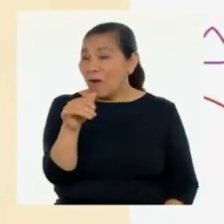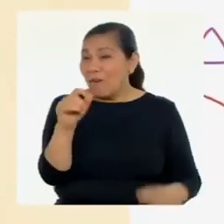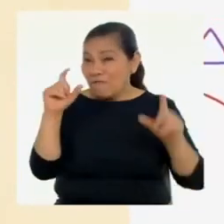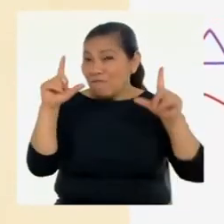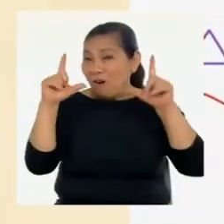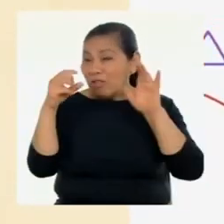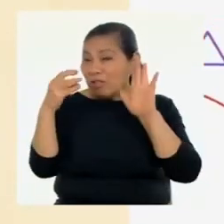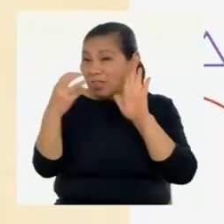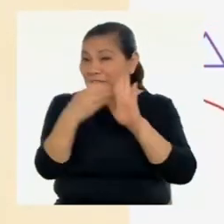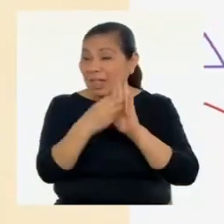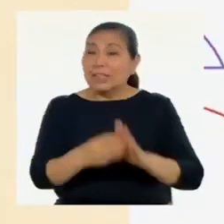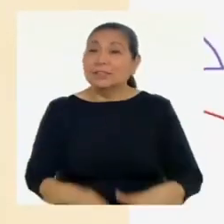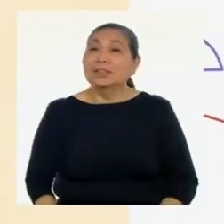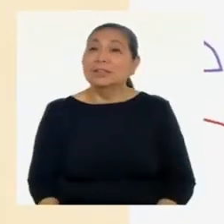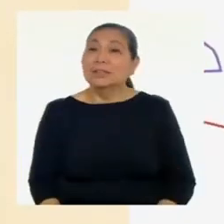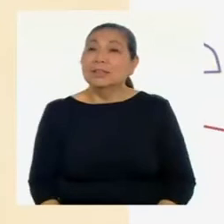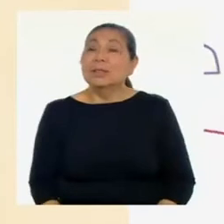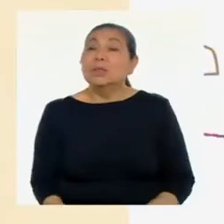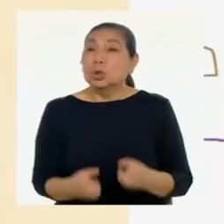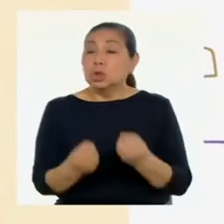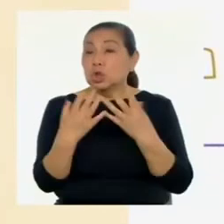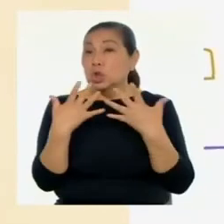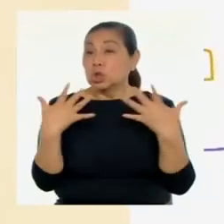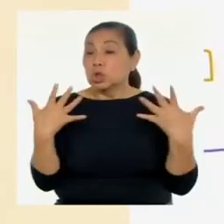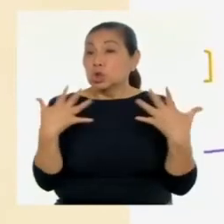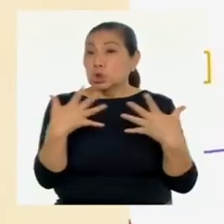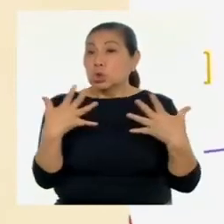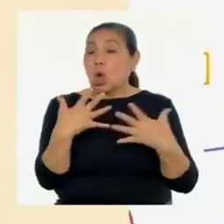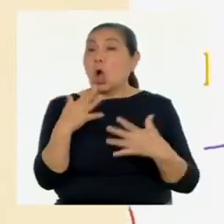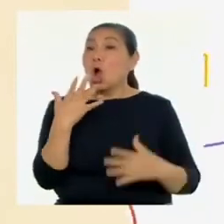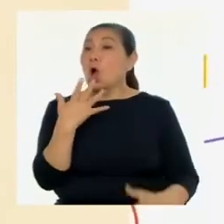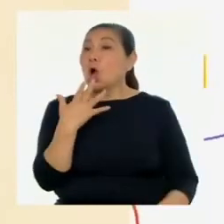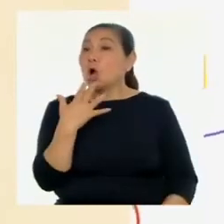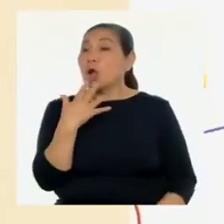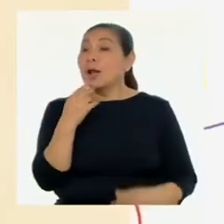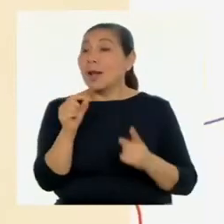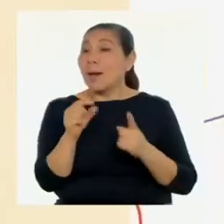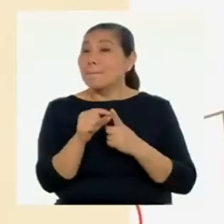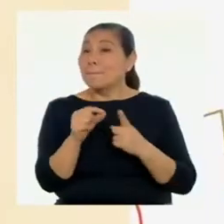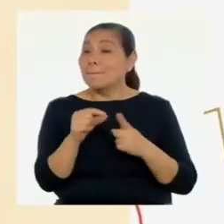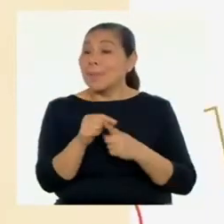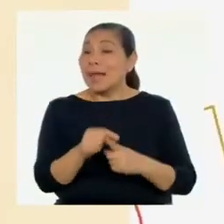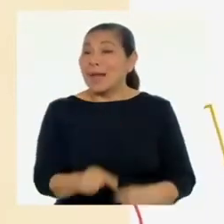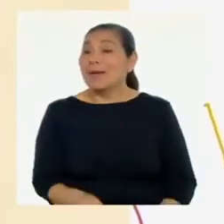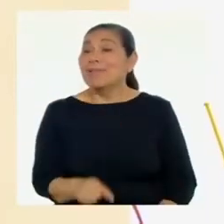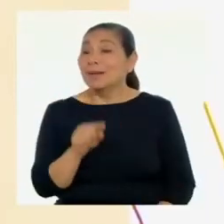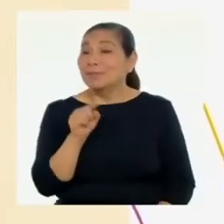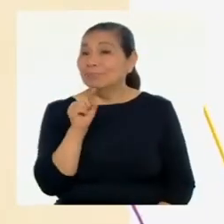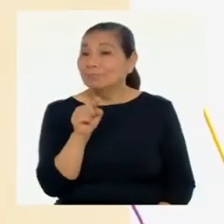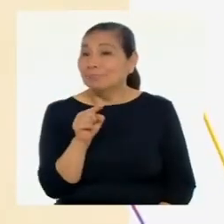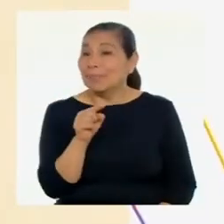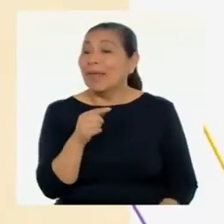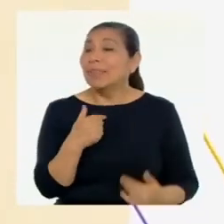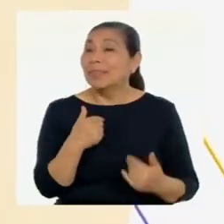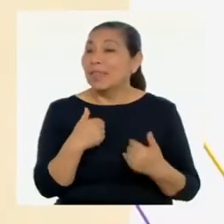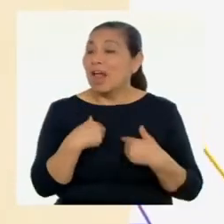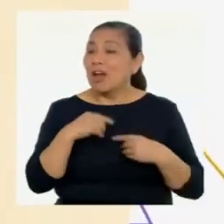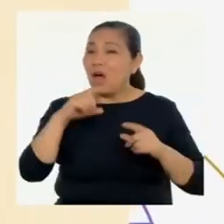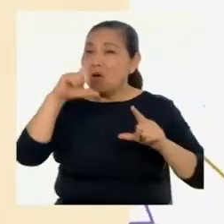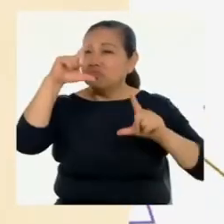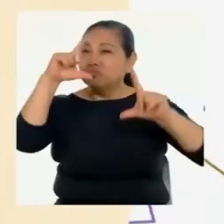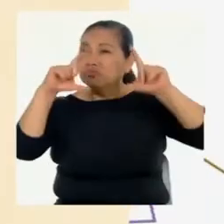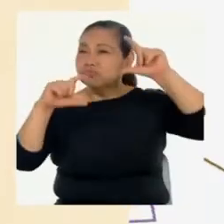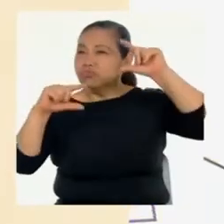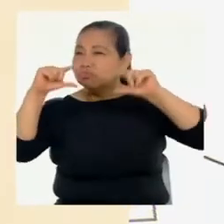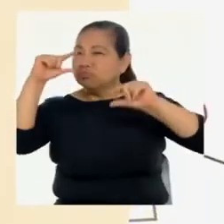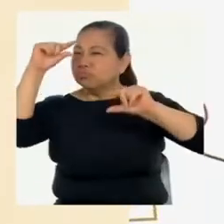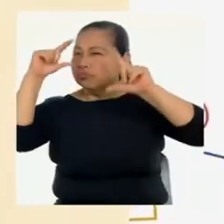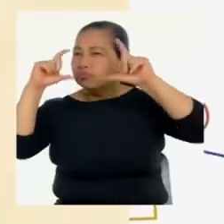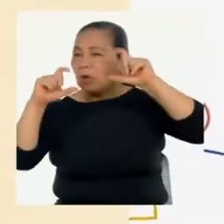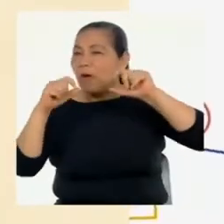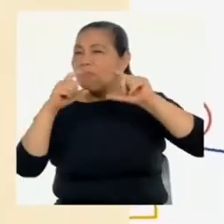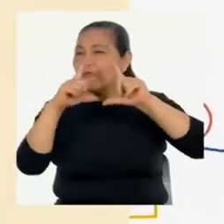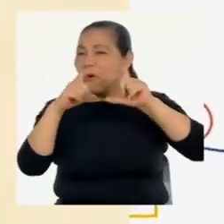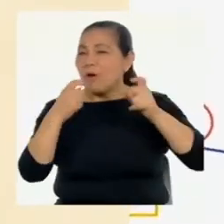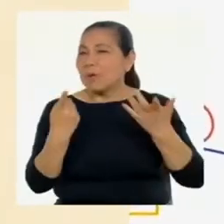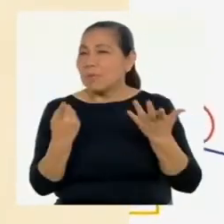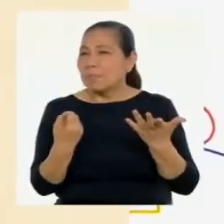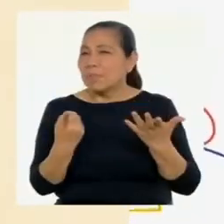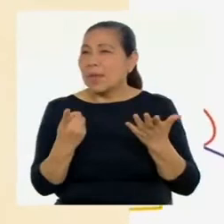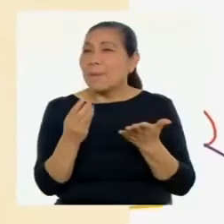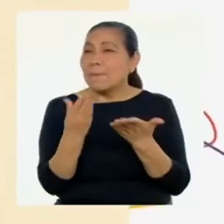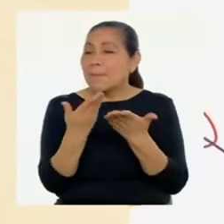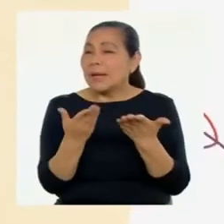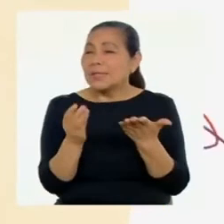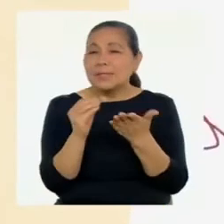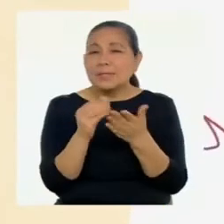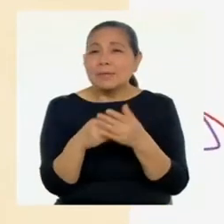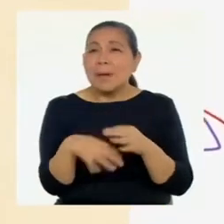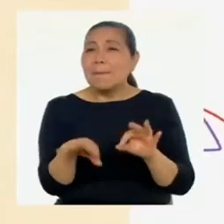ambos afiches? Ambos tienen bastante color en las imágenes y las palabras. Y esas palabras tienen formas y tamaños distintos. Estos son